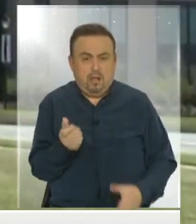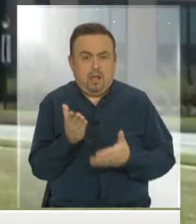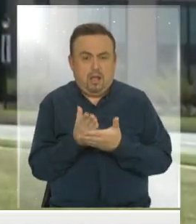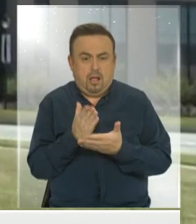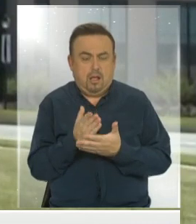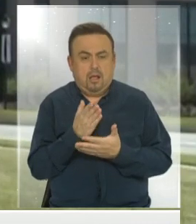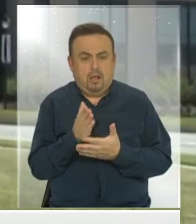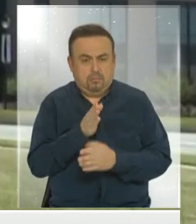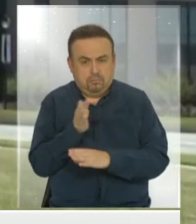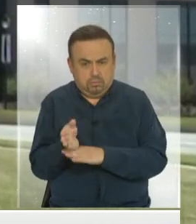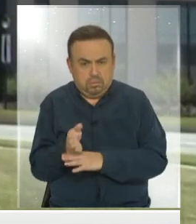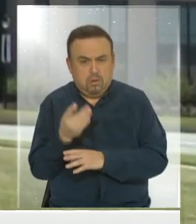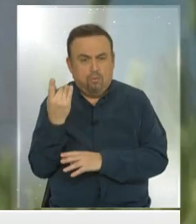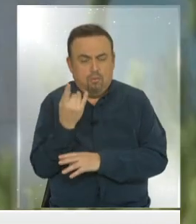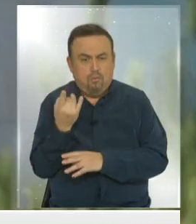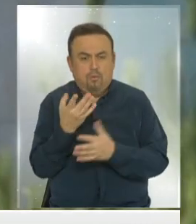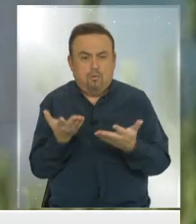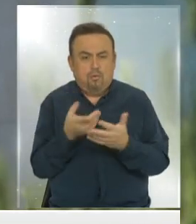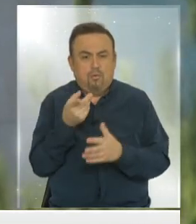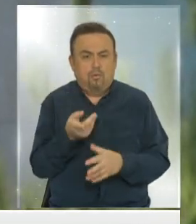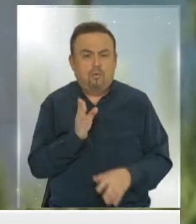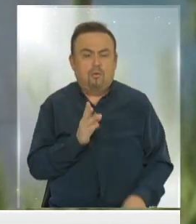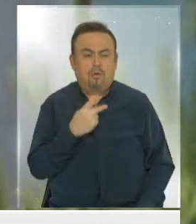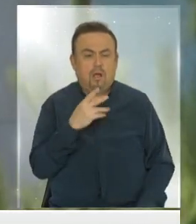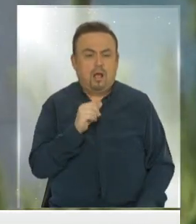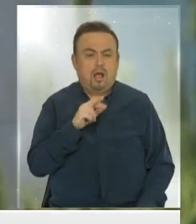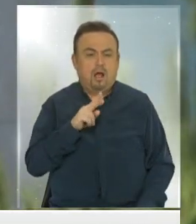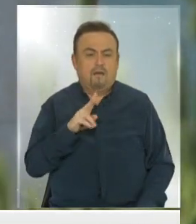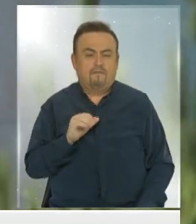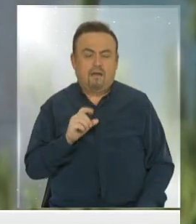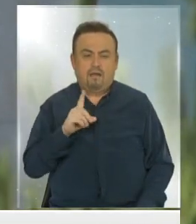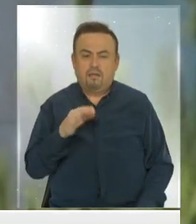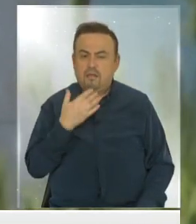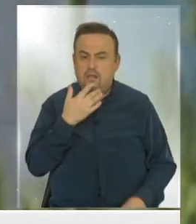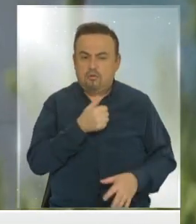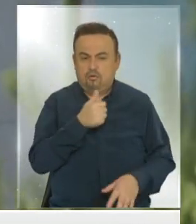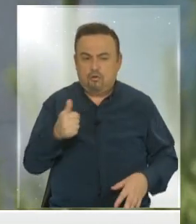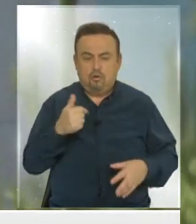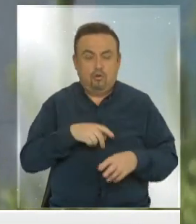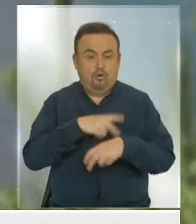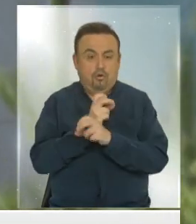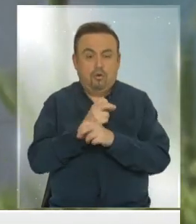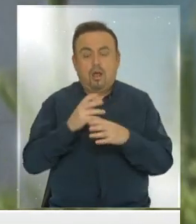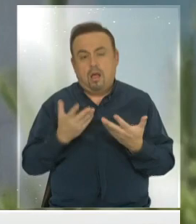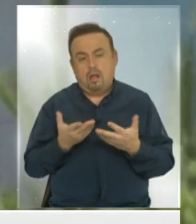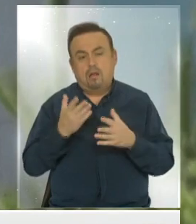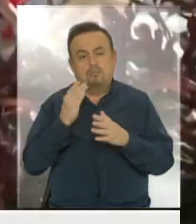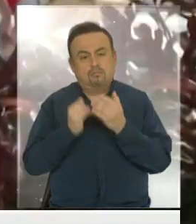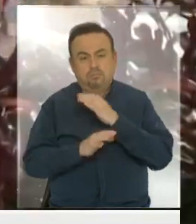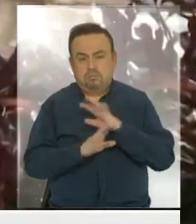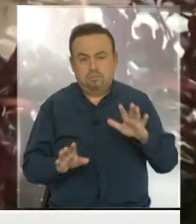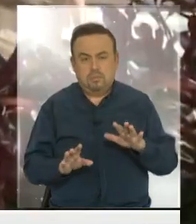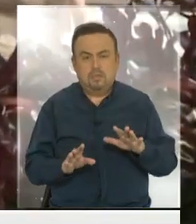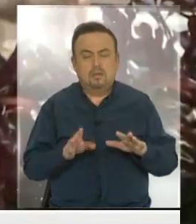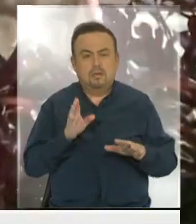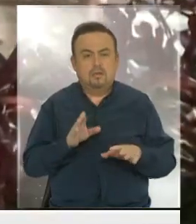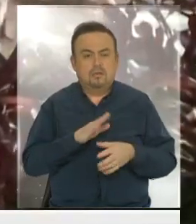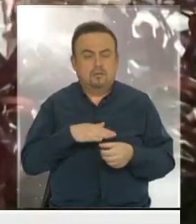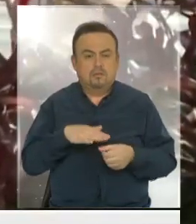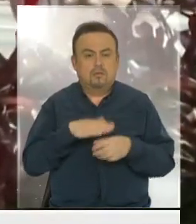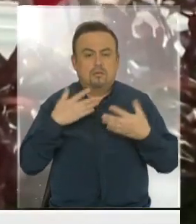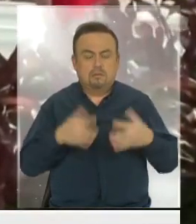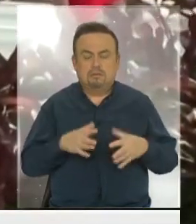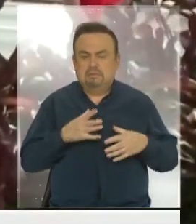ser presencial, había universidades como la de Harvard que había dicho que iban a ser todas online, pero ya, claro. Se acabó esta situación